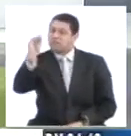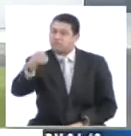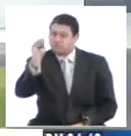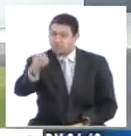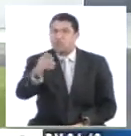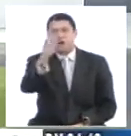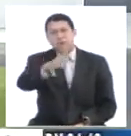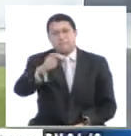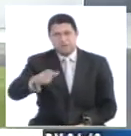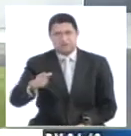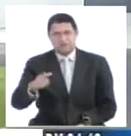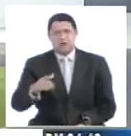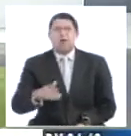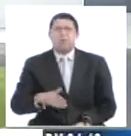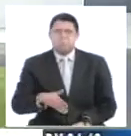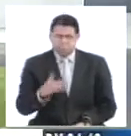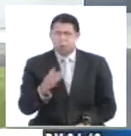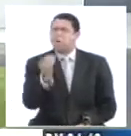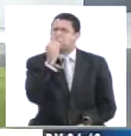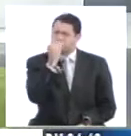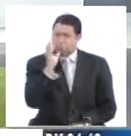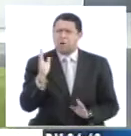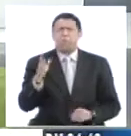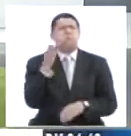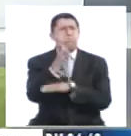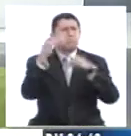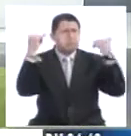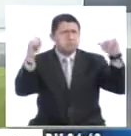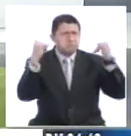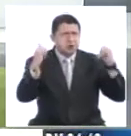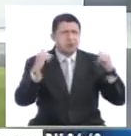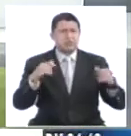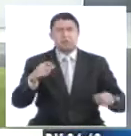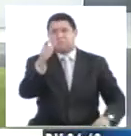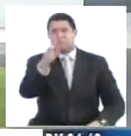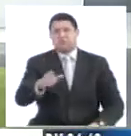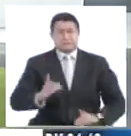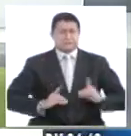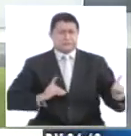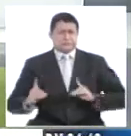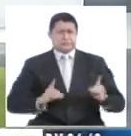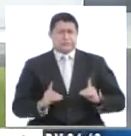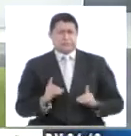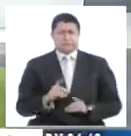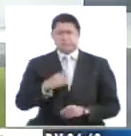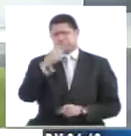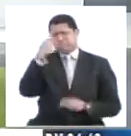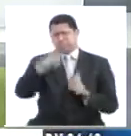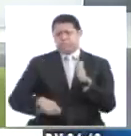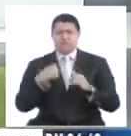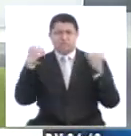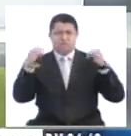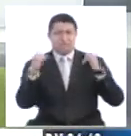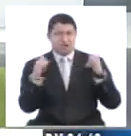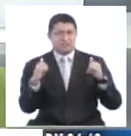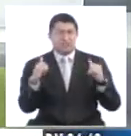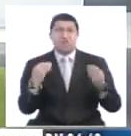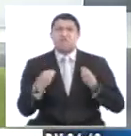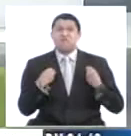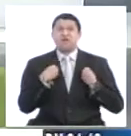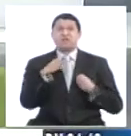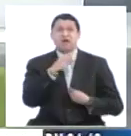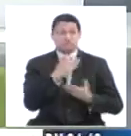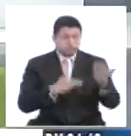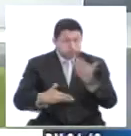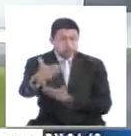equilibrio en donde él pueda consumir pueda ir por una fiesta hay personas que cuando hacen una dieta de eliminar la fiesta su vida social